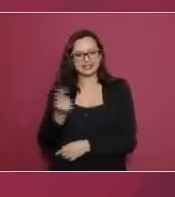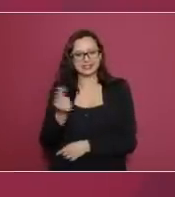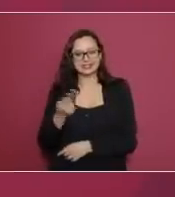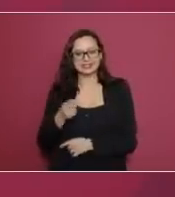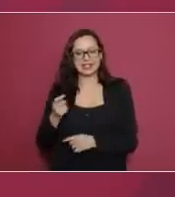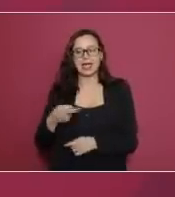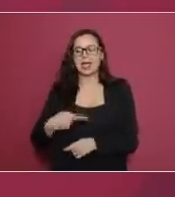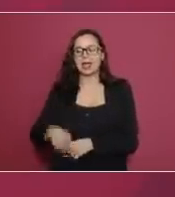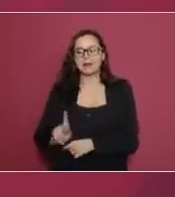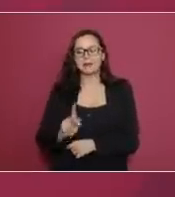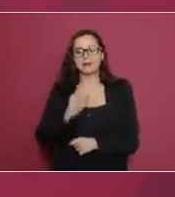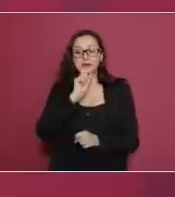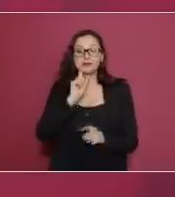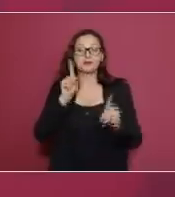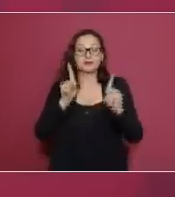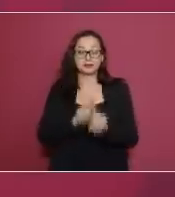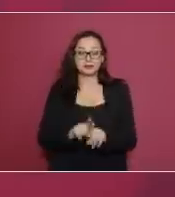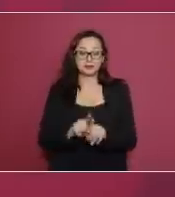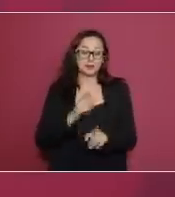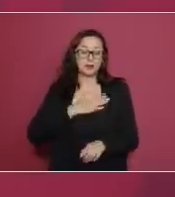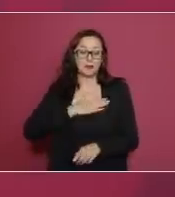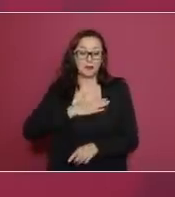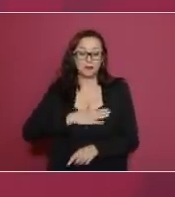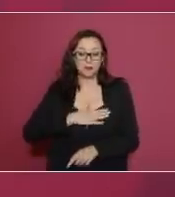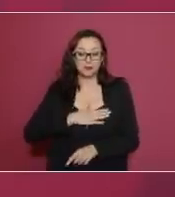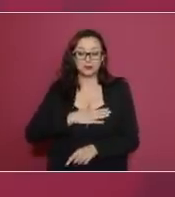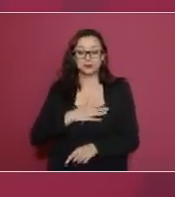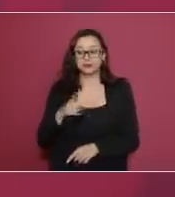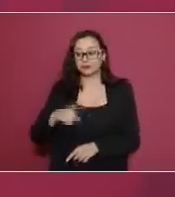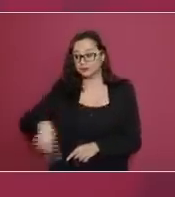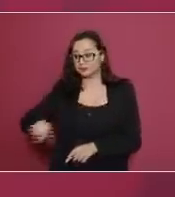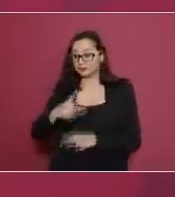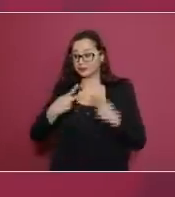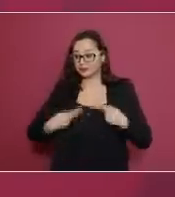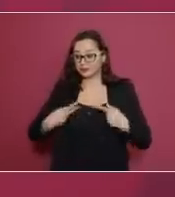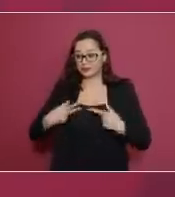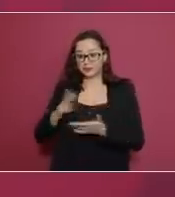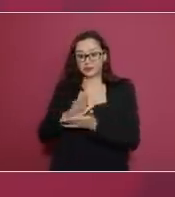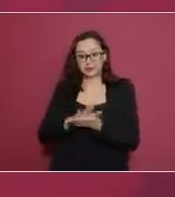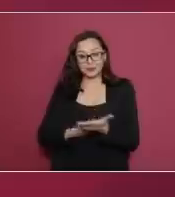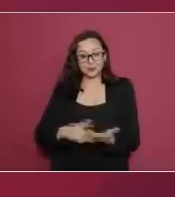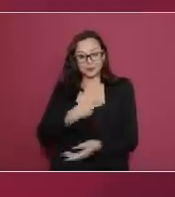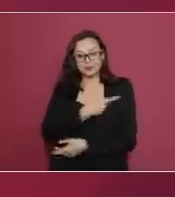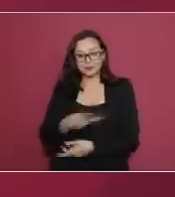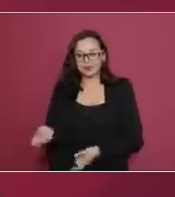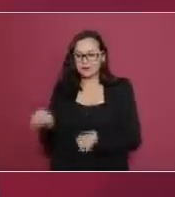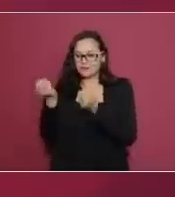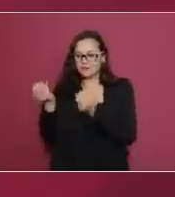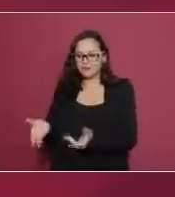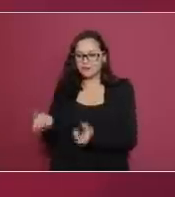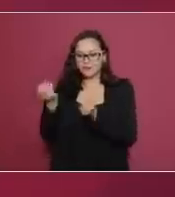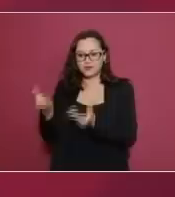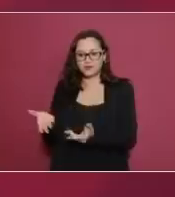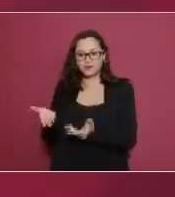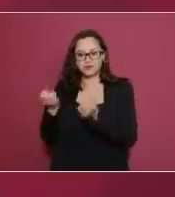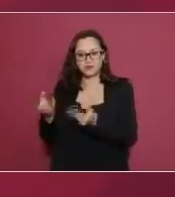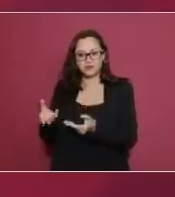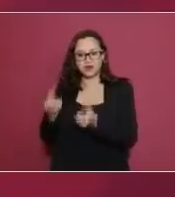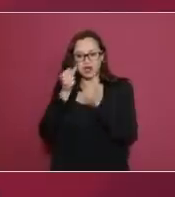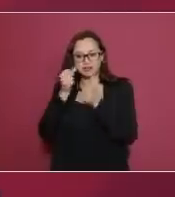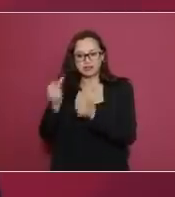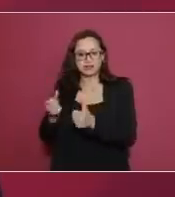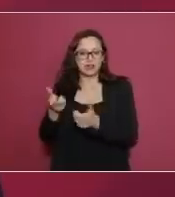justicia es atender a la gente humilde, a la gente pobre. Esa es la función